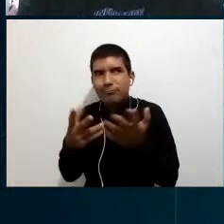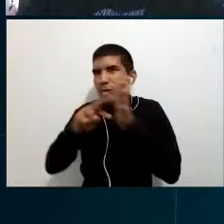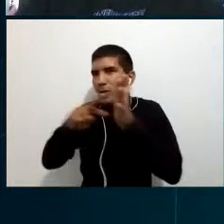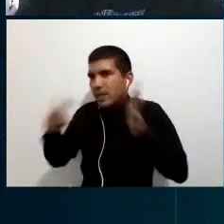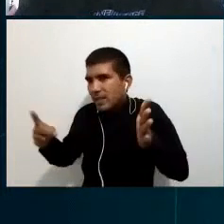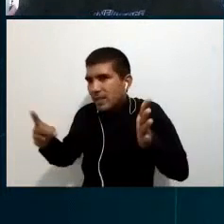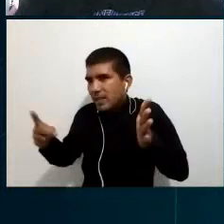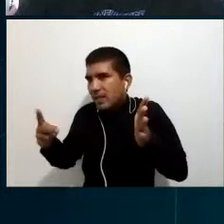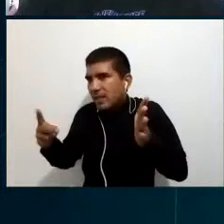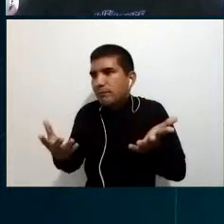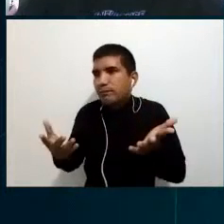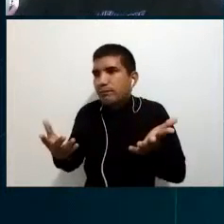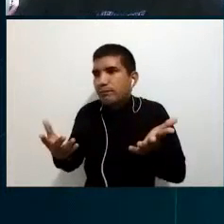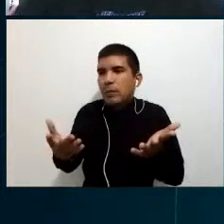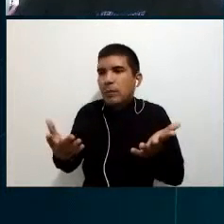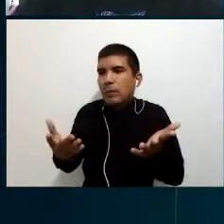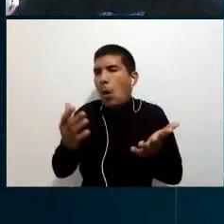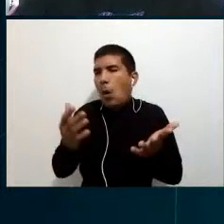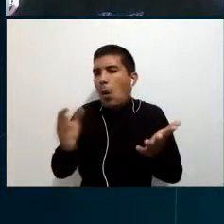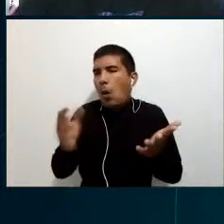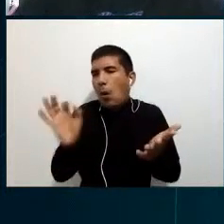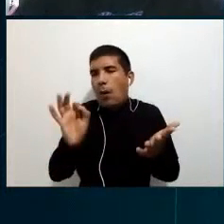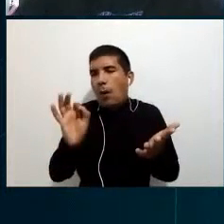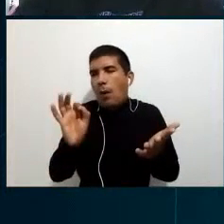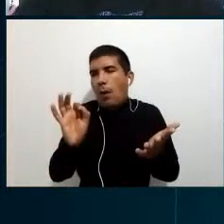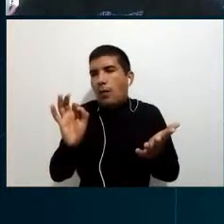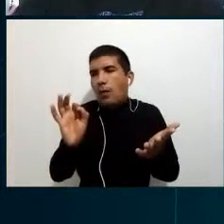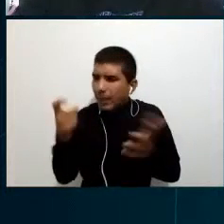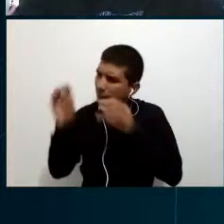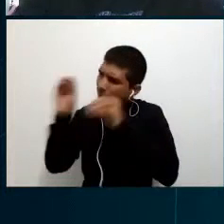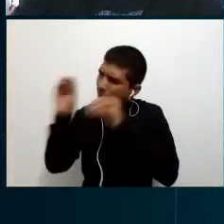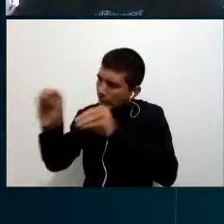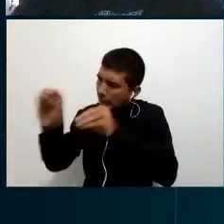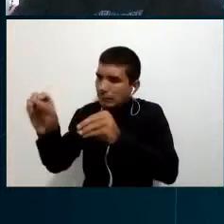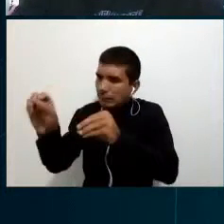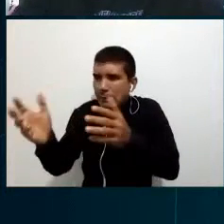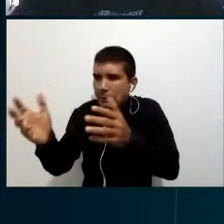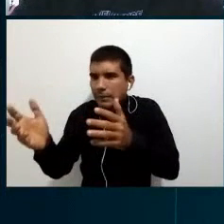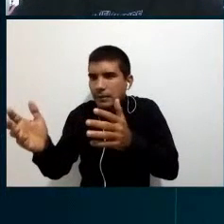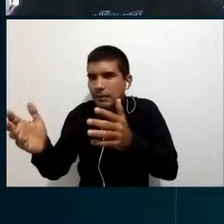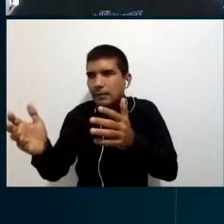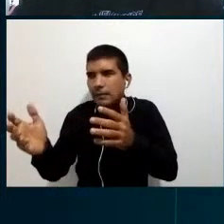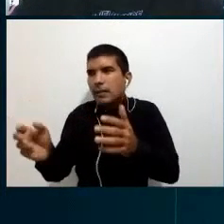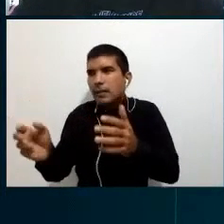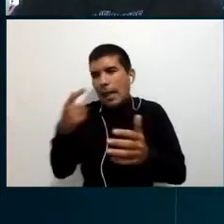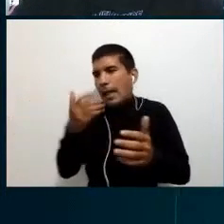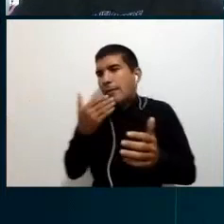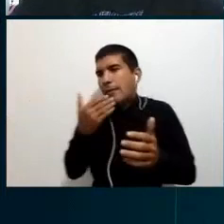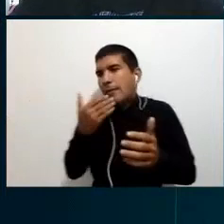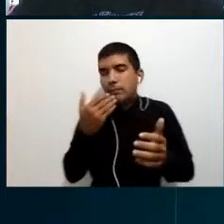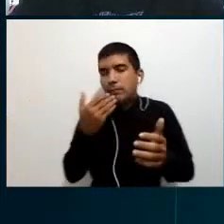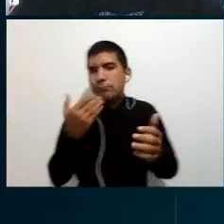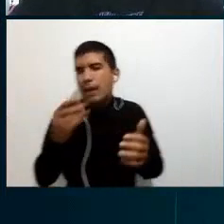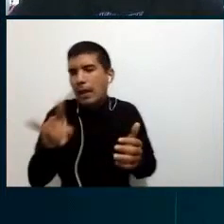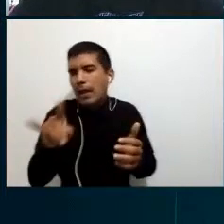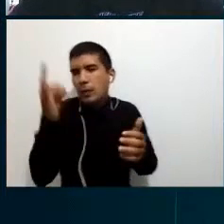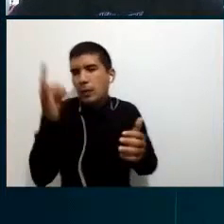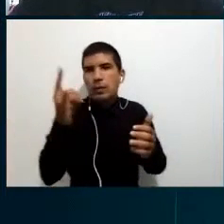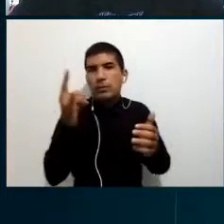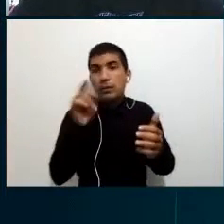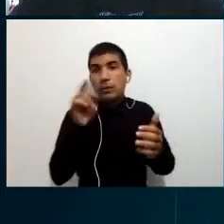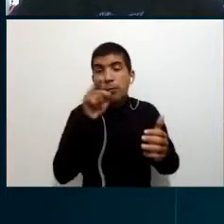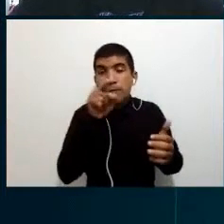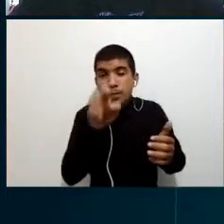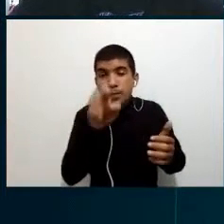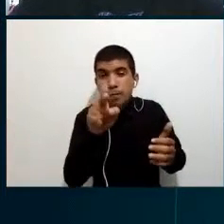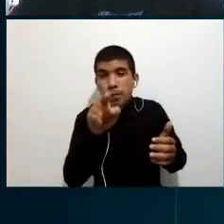gases peligrosos o un desecho peligroso, entonces esto nada más se pueden hacer su disposición final